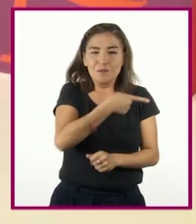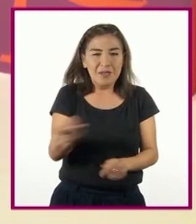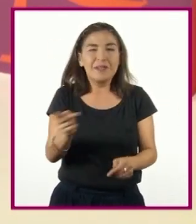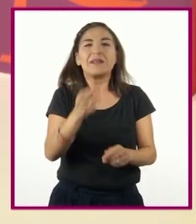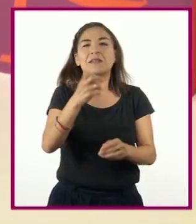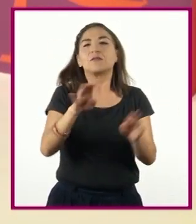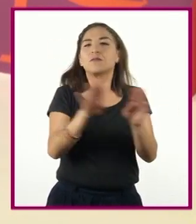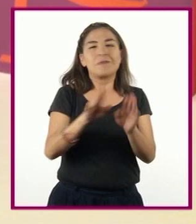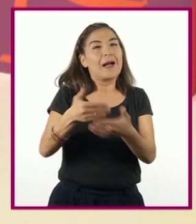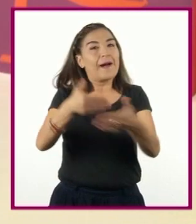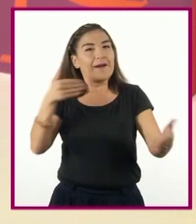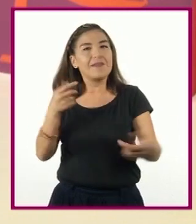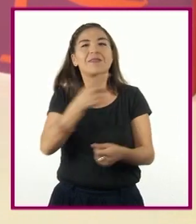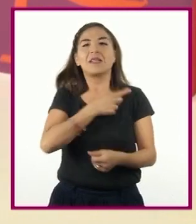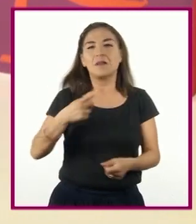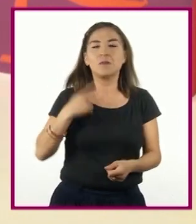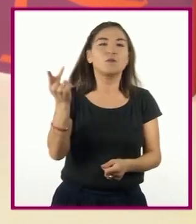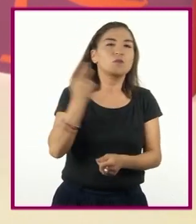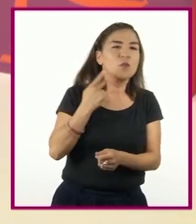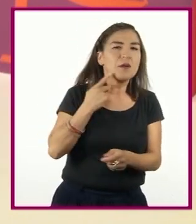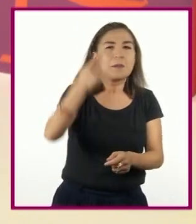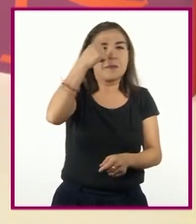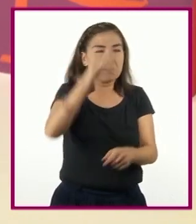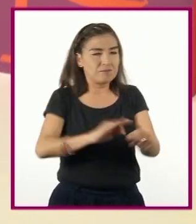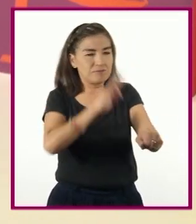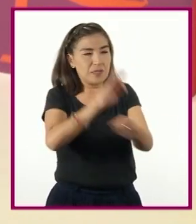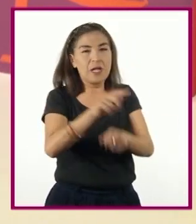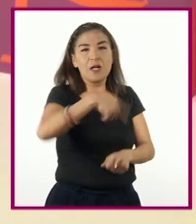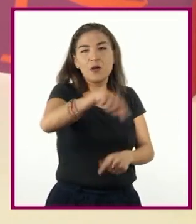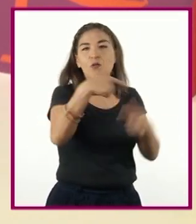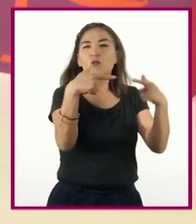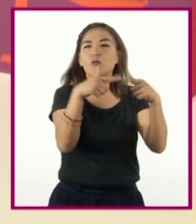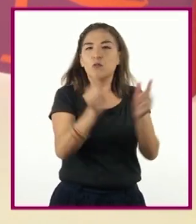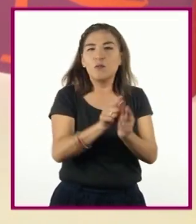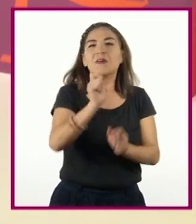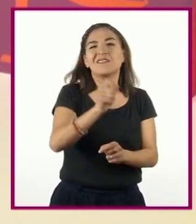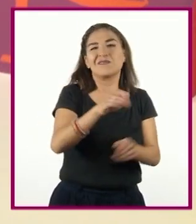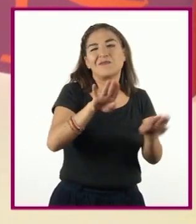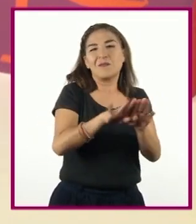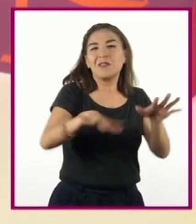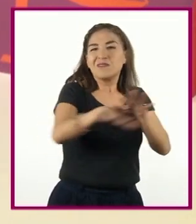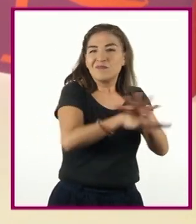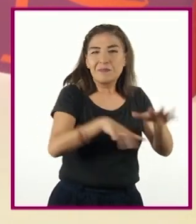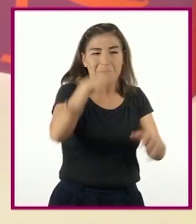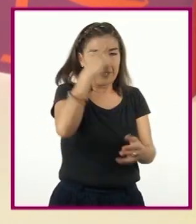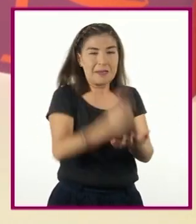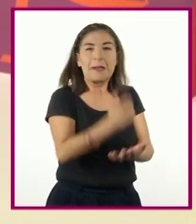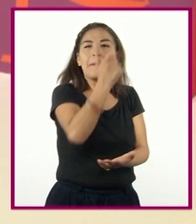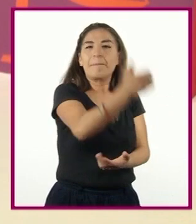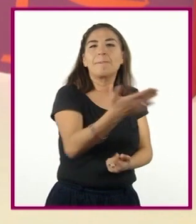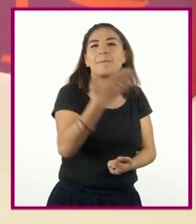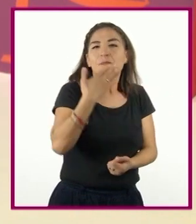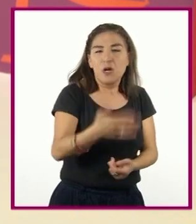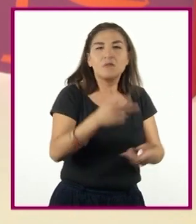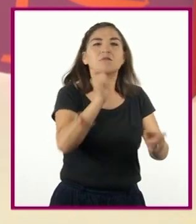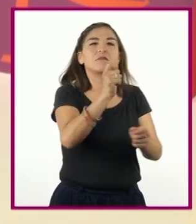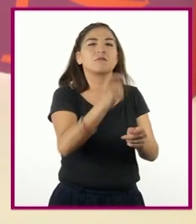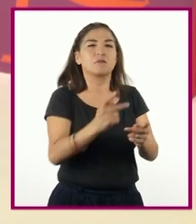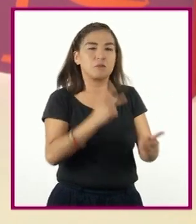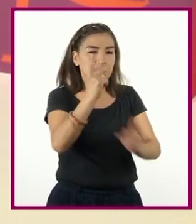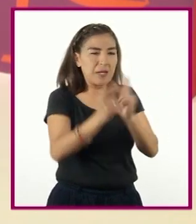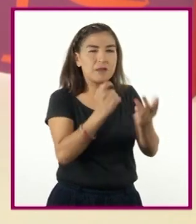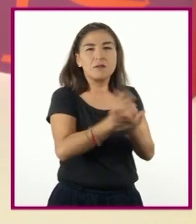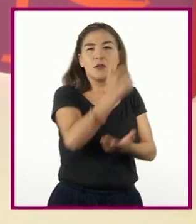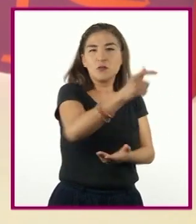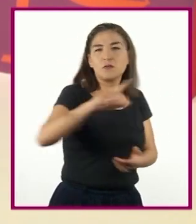política pública enfocadas a los grupos vulnerables que propicien empleos bien remunerados y con prestaciones básicas